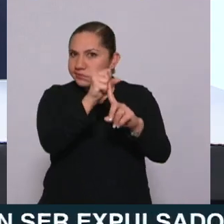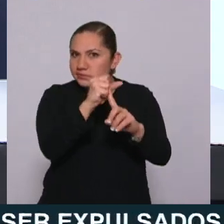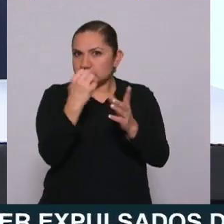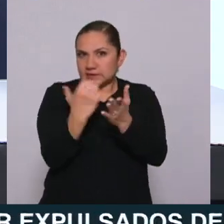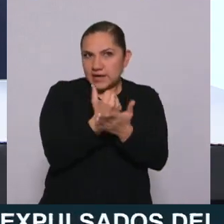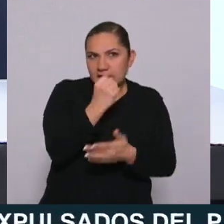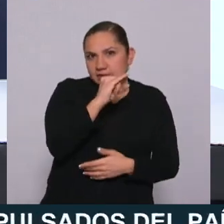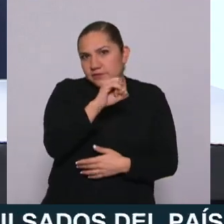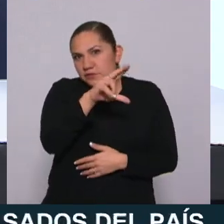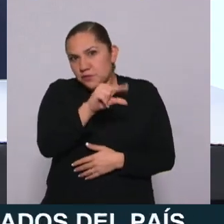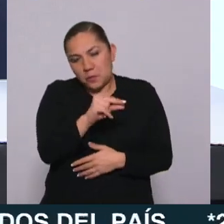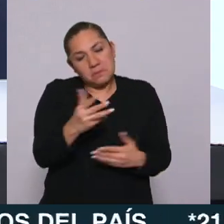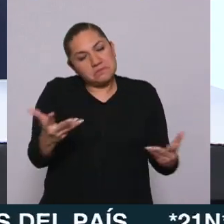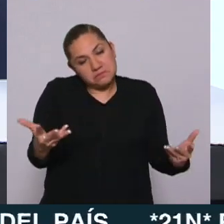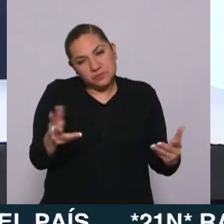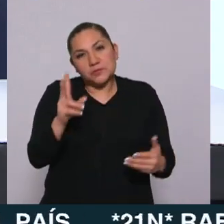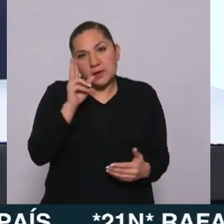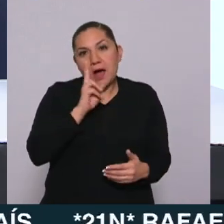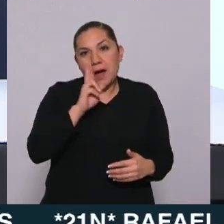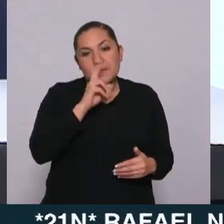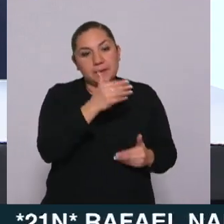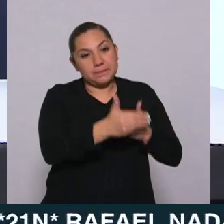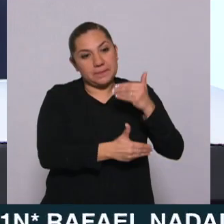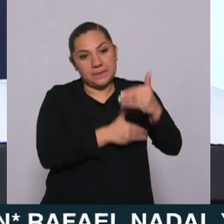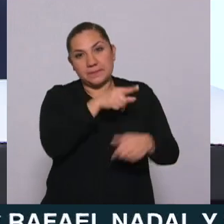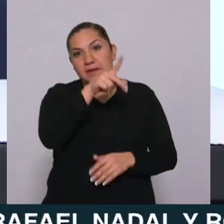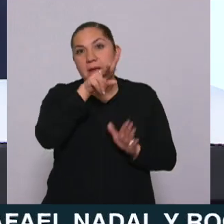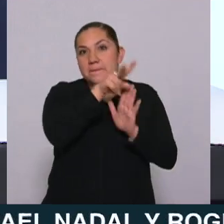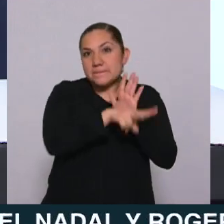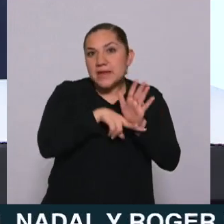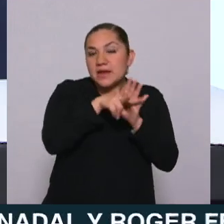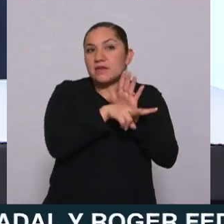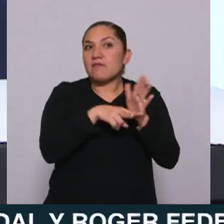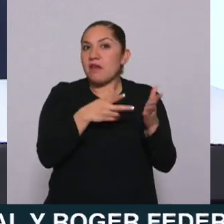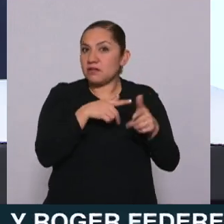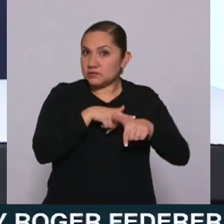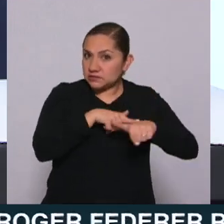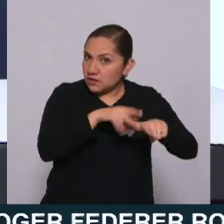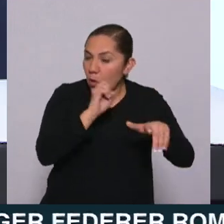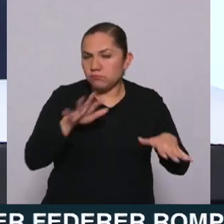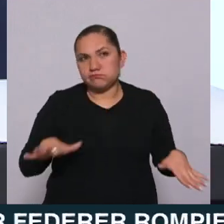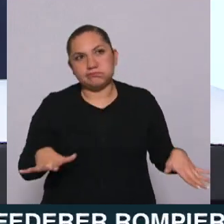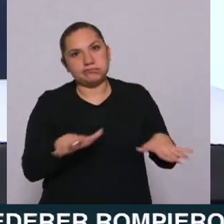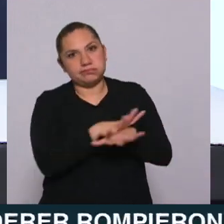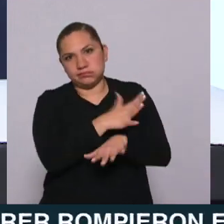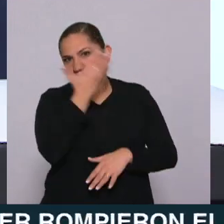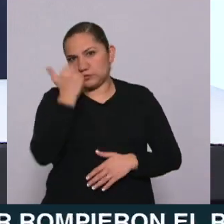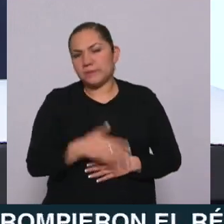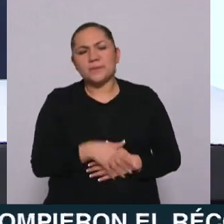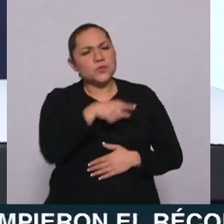supuesto, la industria pues tendría que mostrar un giro radical, ¿no? ¿Tu favorita para mejor película, rápidamente? Mi favorita,